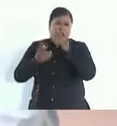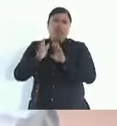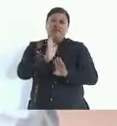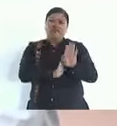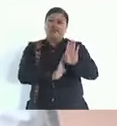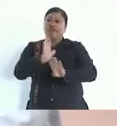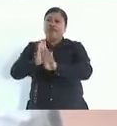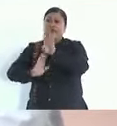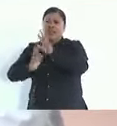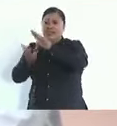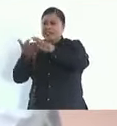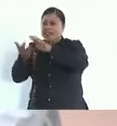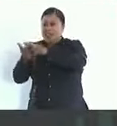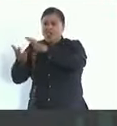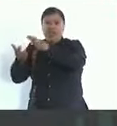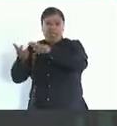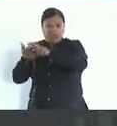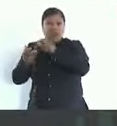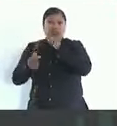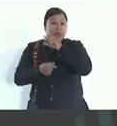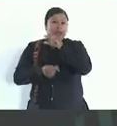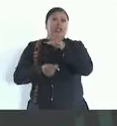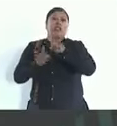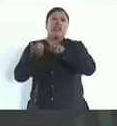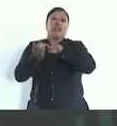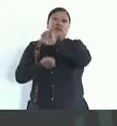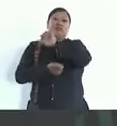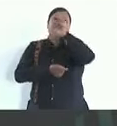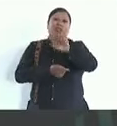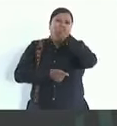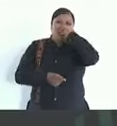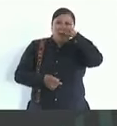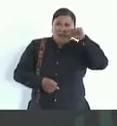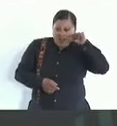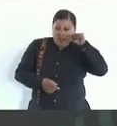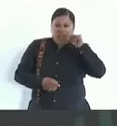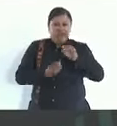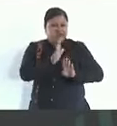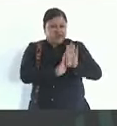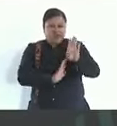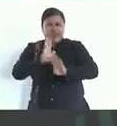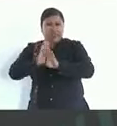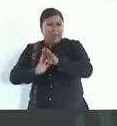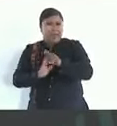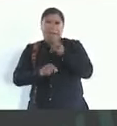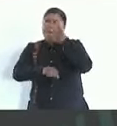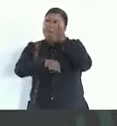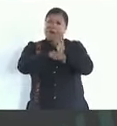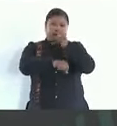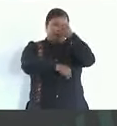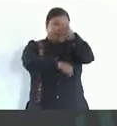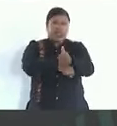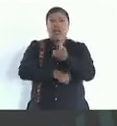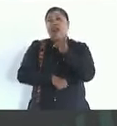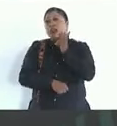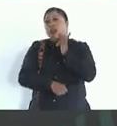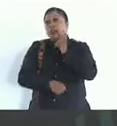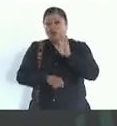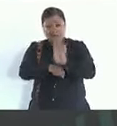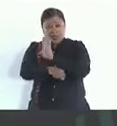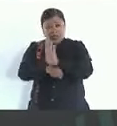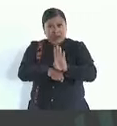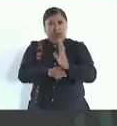de la microrregión y de la región de la Sierra Juárez. La primera gasolinera Bienestar, el Banco